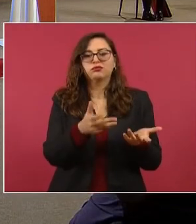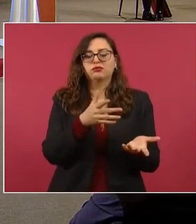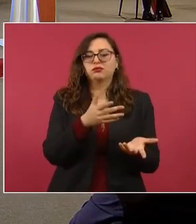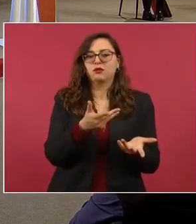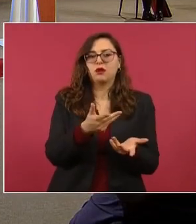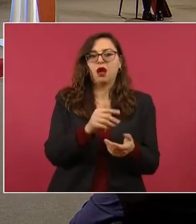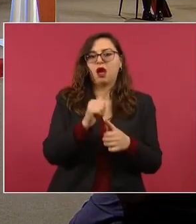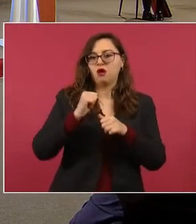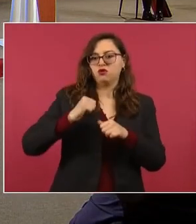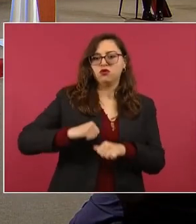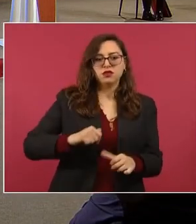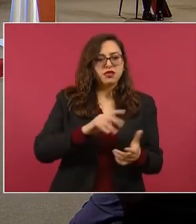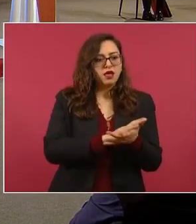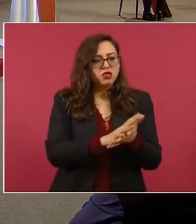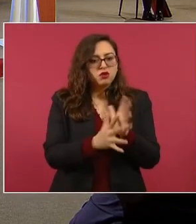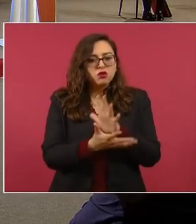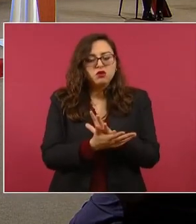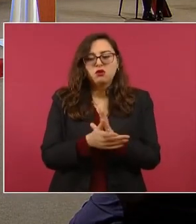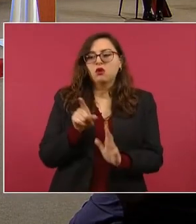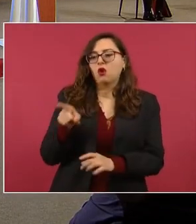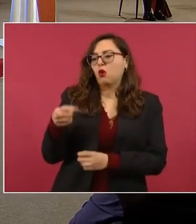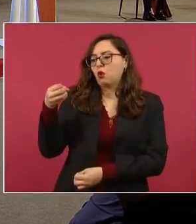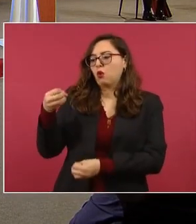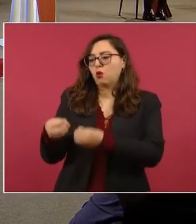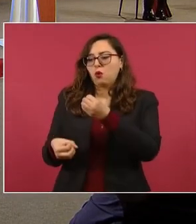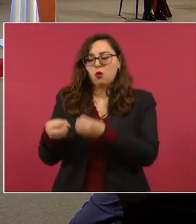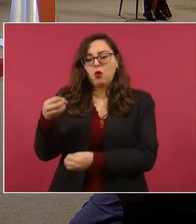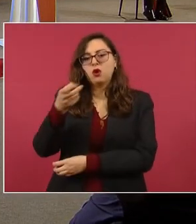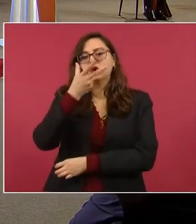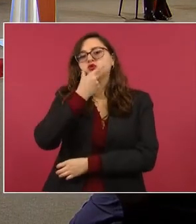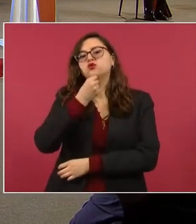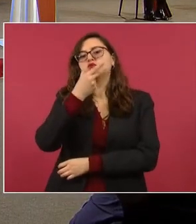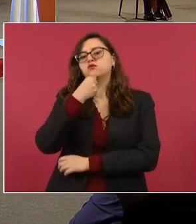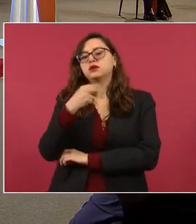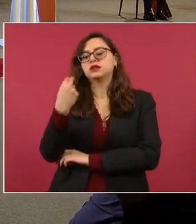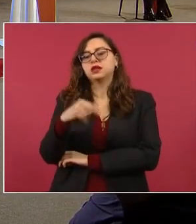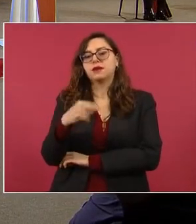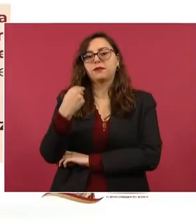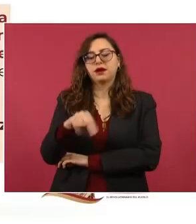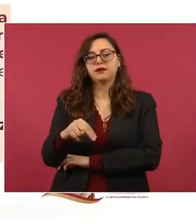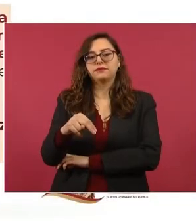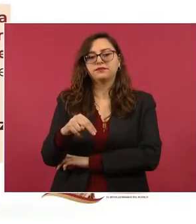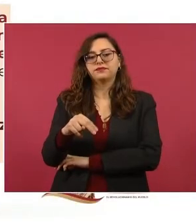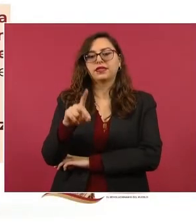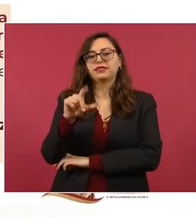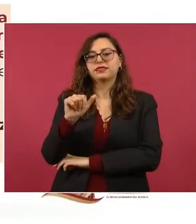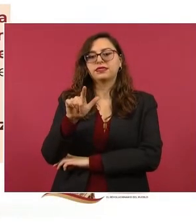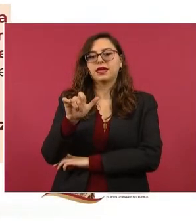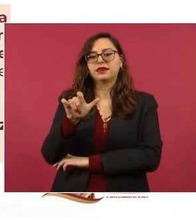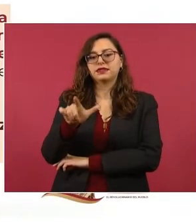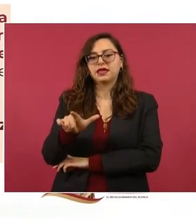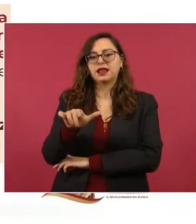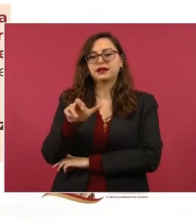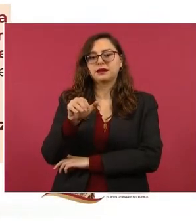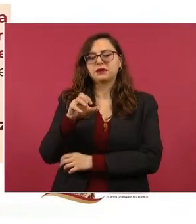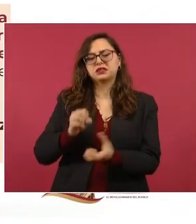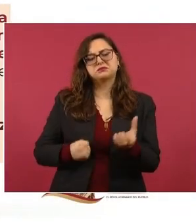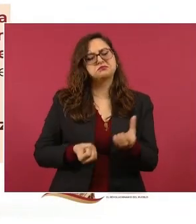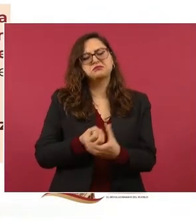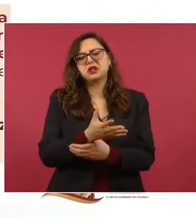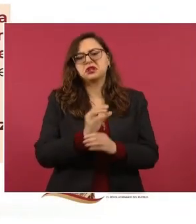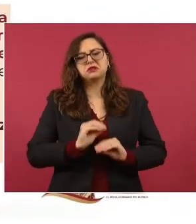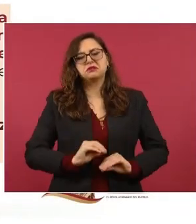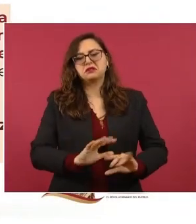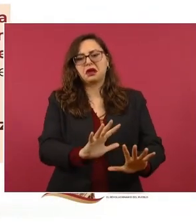apoyo de otras autoridades. El juez que la dejó en libertad es el juez Daniel Ramírez Peña.